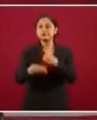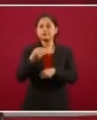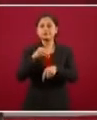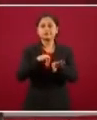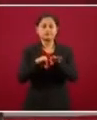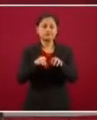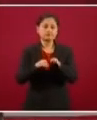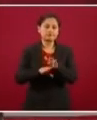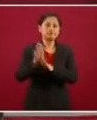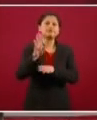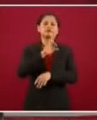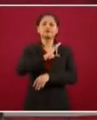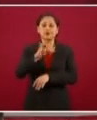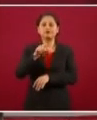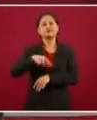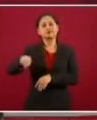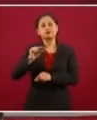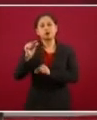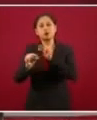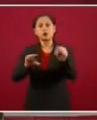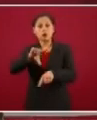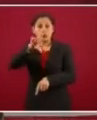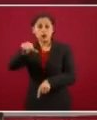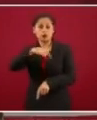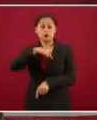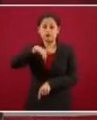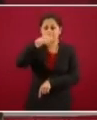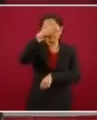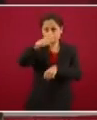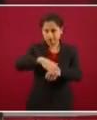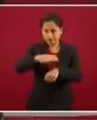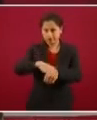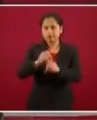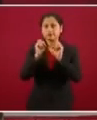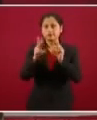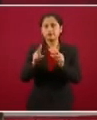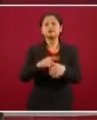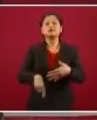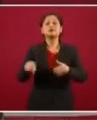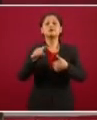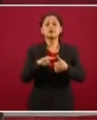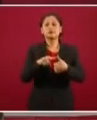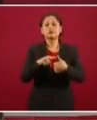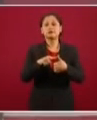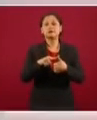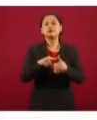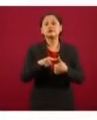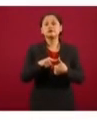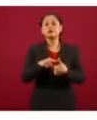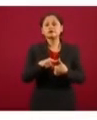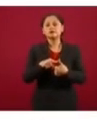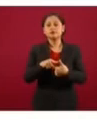momento. La siguiente. Sexto, se deberán postergar hasta nuevo aviso los censos y encuestas a realizarse en